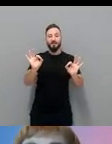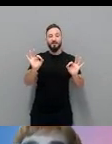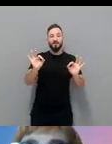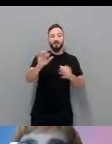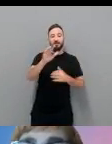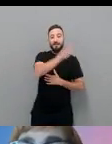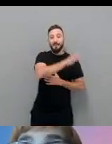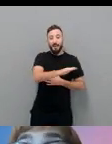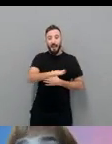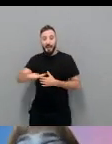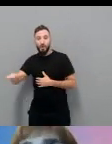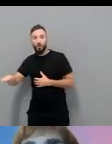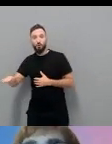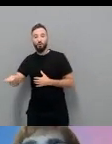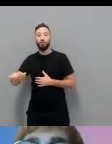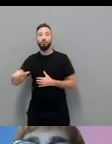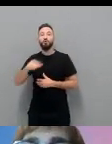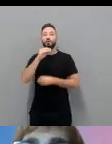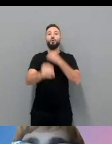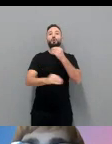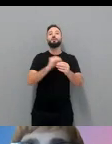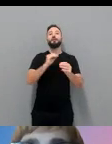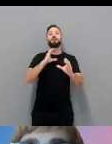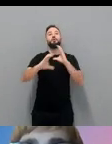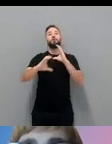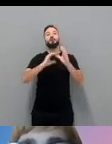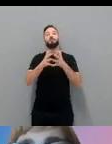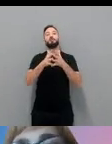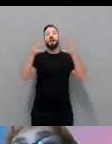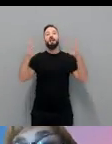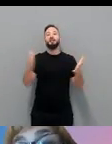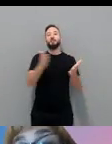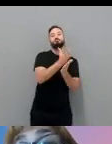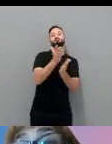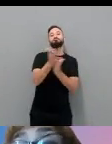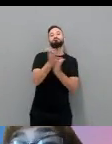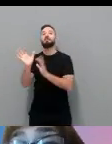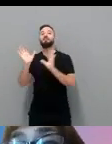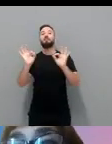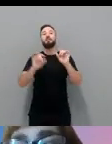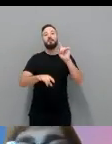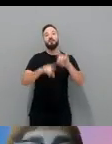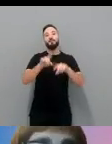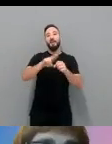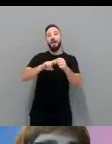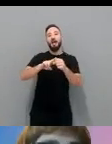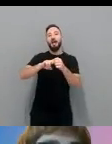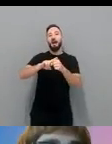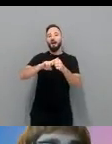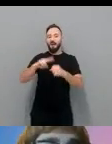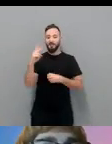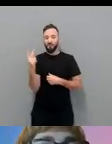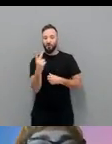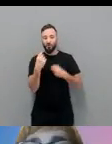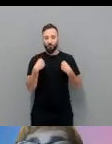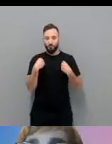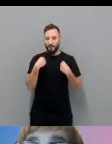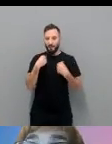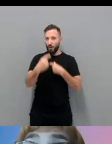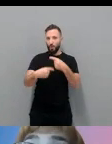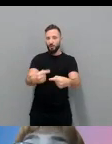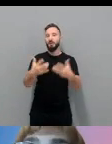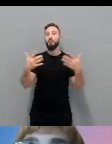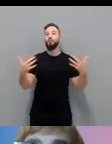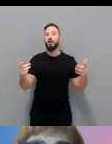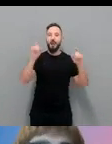las menores que utilizan comunicación aumentativa y alternativa fundamentalmente en dos áreas de su esfera cotidiana, como son